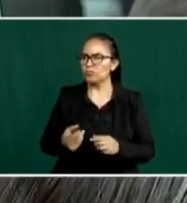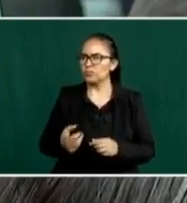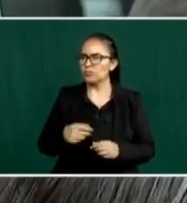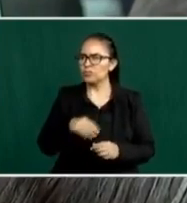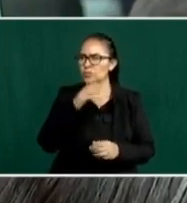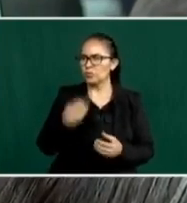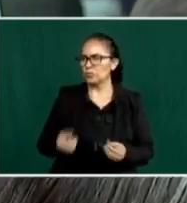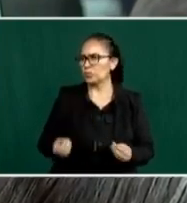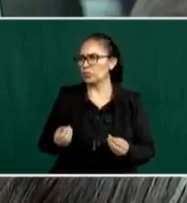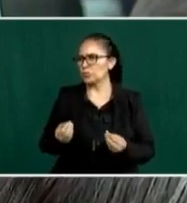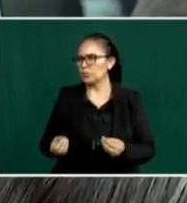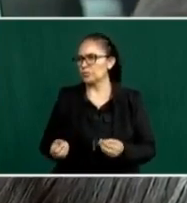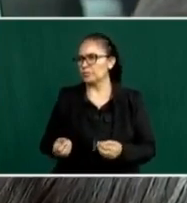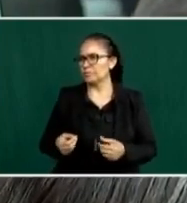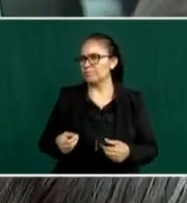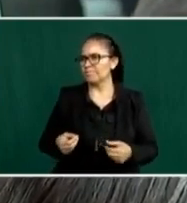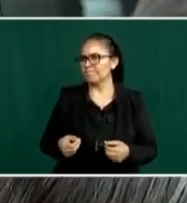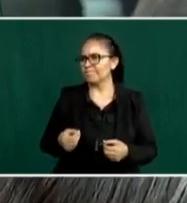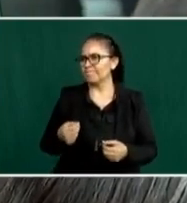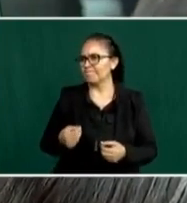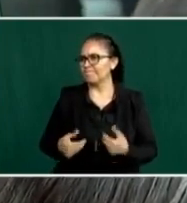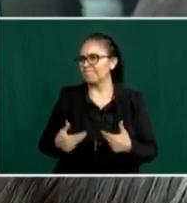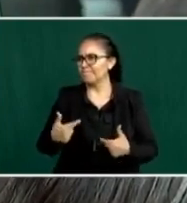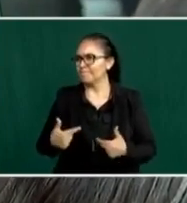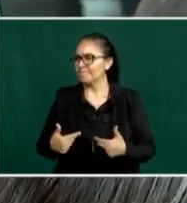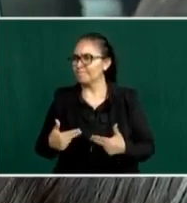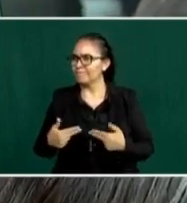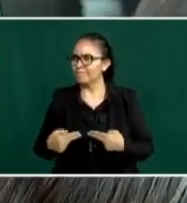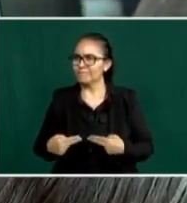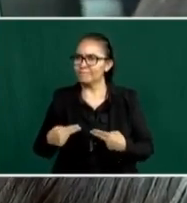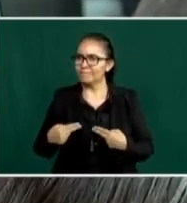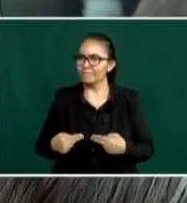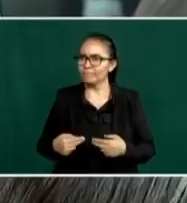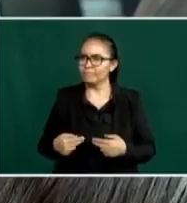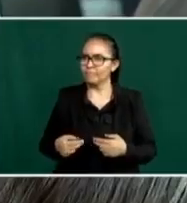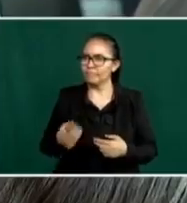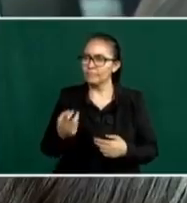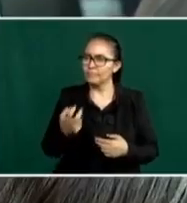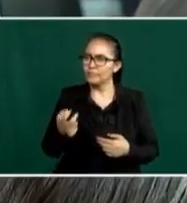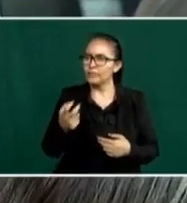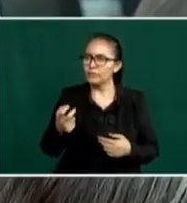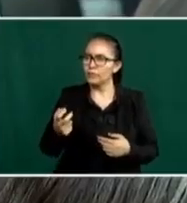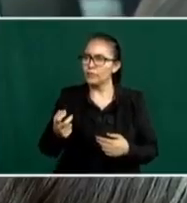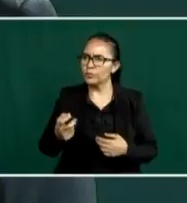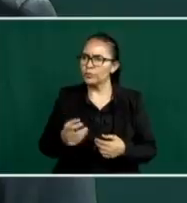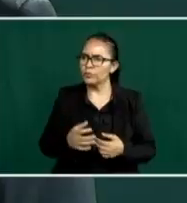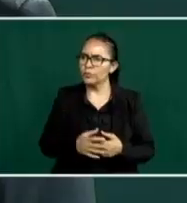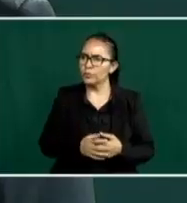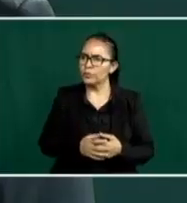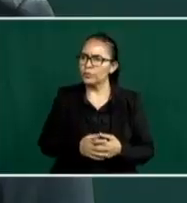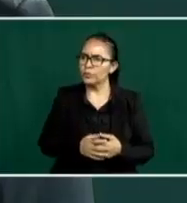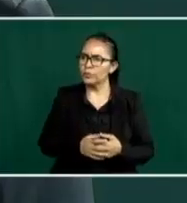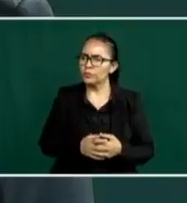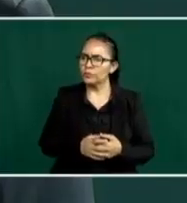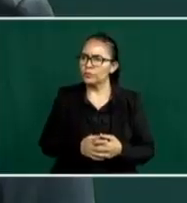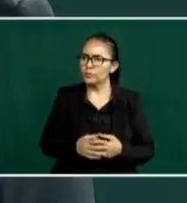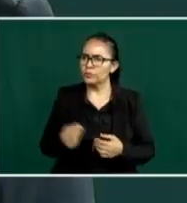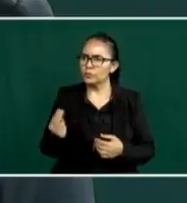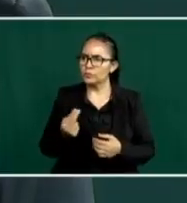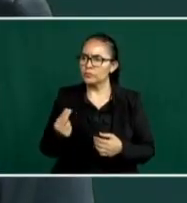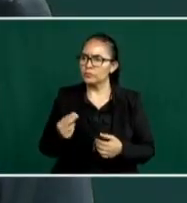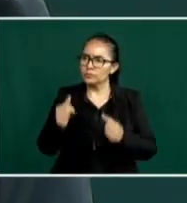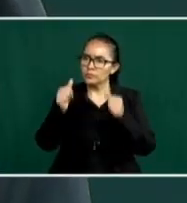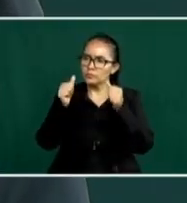gran negocio de la falta de certificación de la tierra. Y eso creo yo que hay que ponerle muchísima